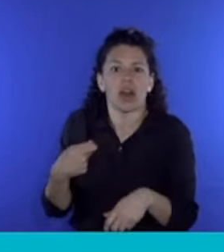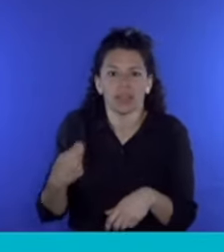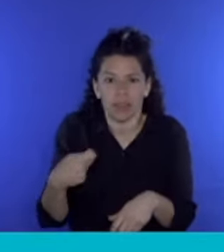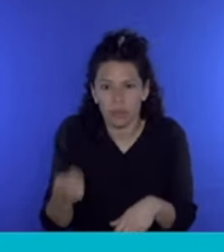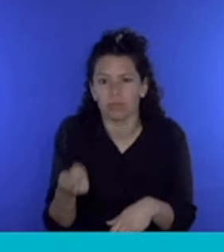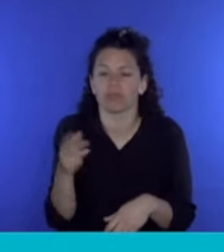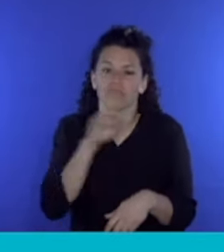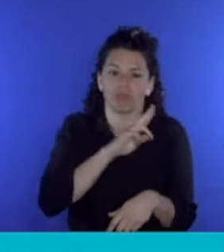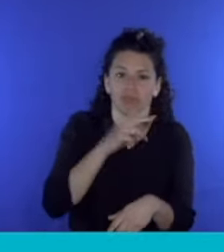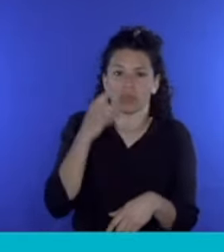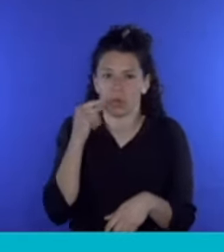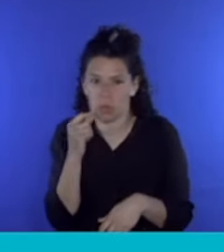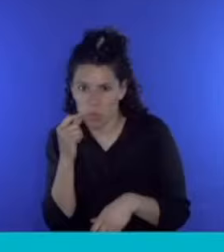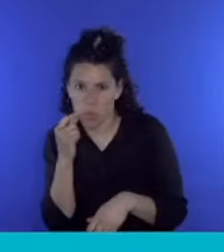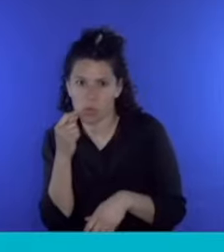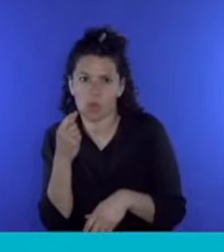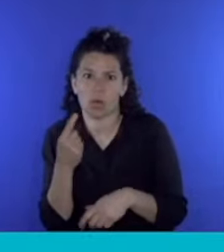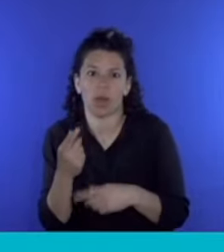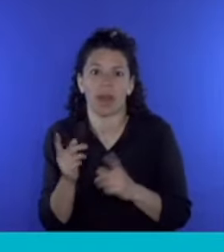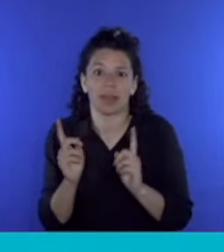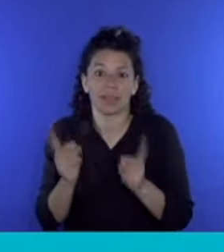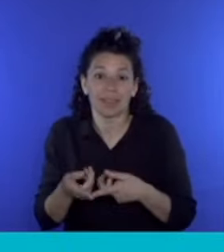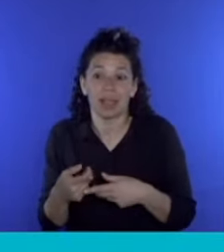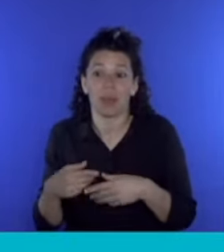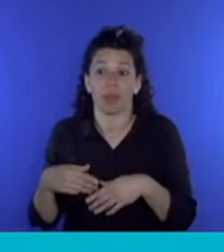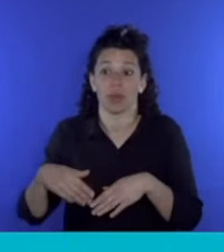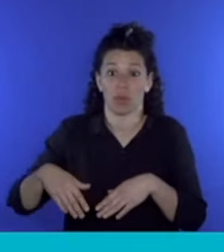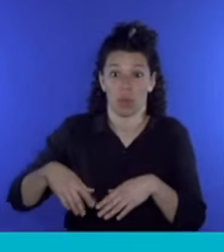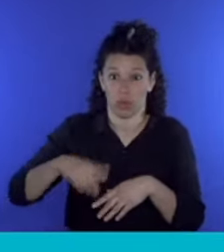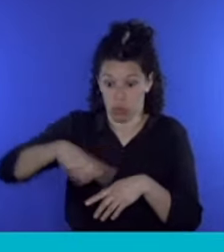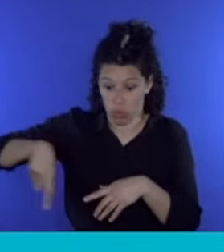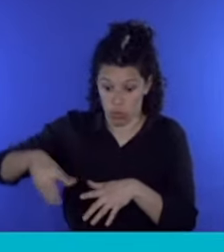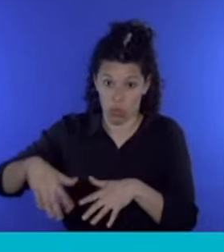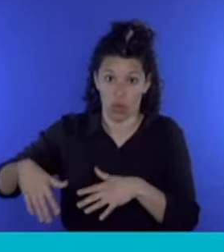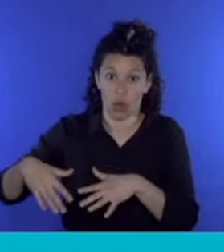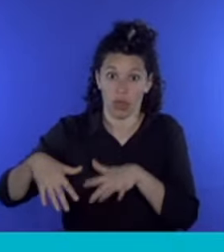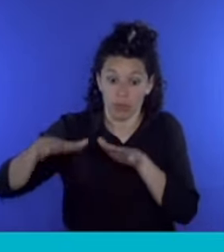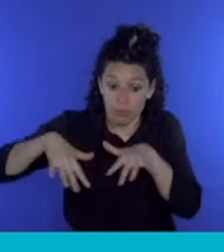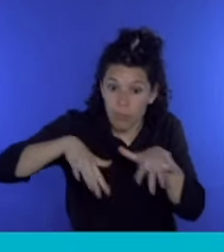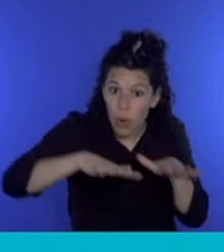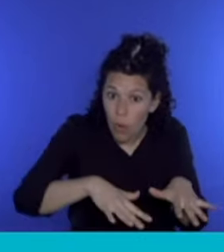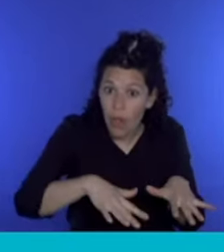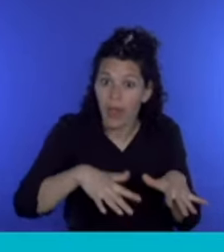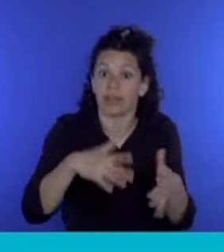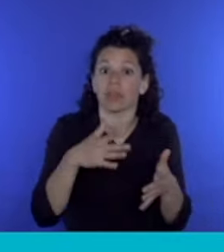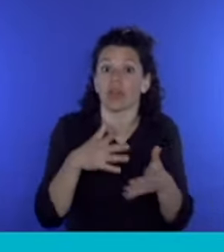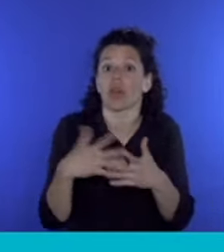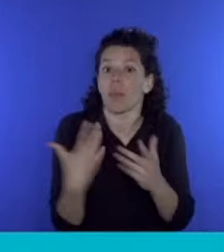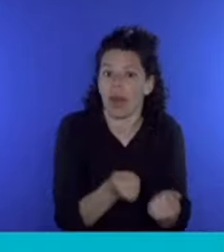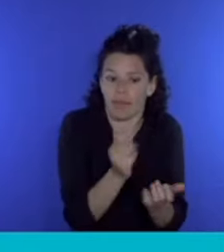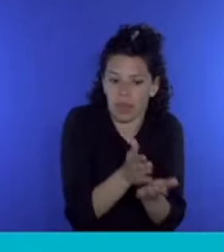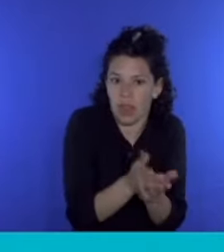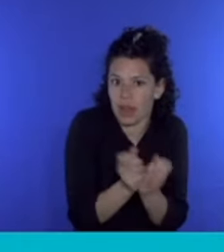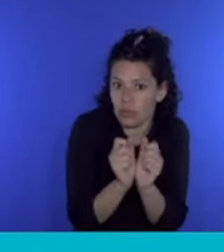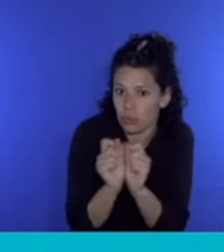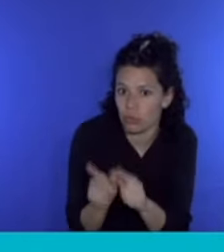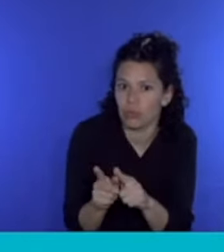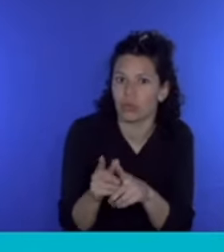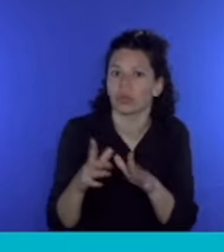a las jubiladas y además cuando salen a protestar cuando salen a defender sus derechos los reprimen por eso señor